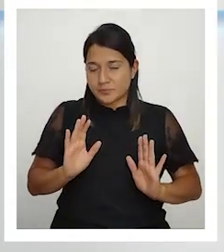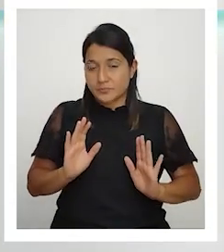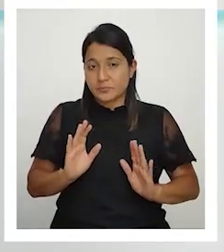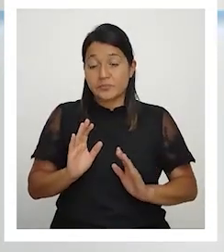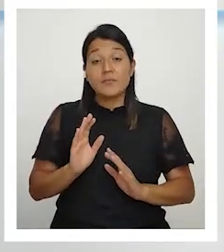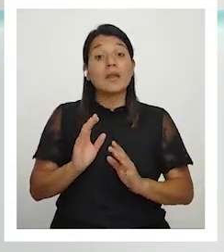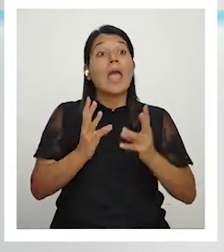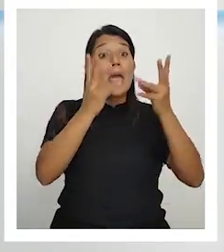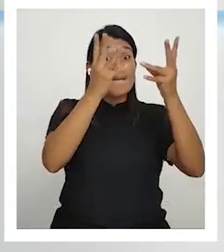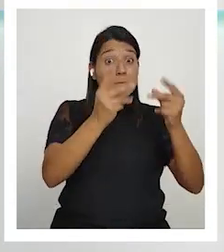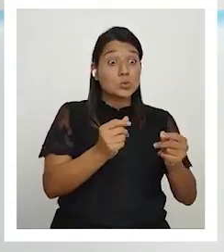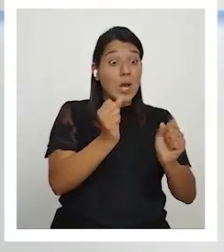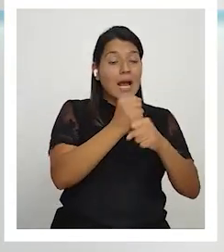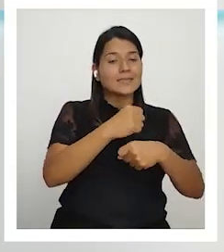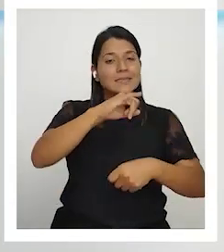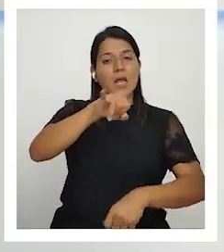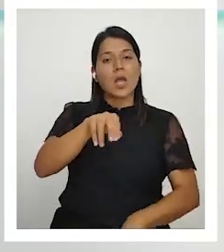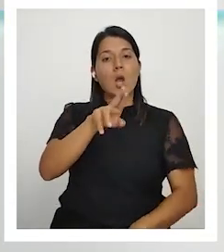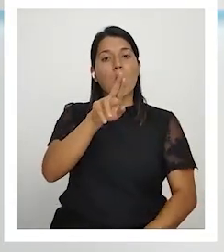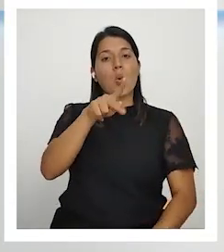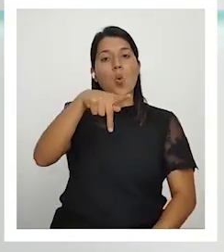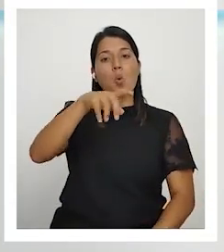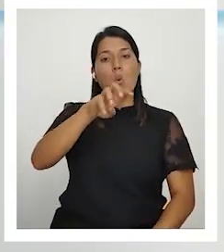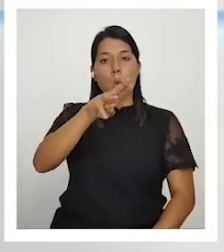presupuesto que hacemos en Jupema establece todas